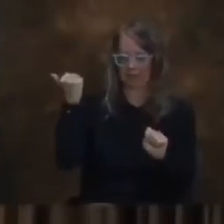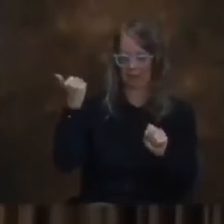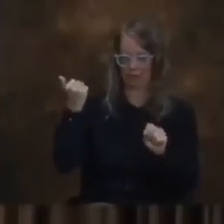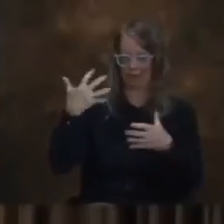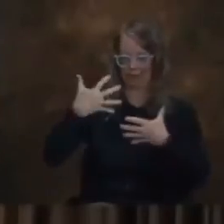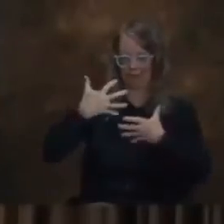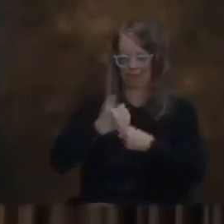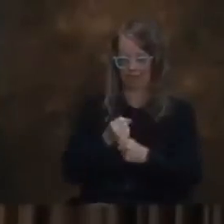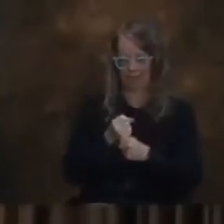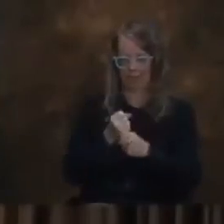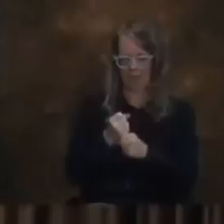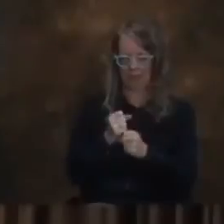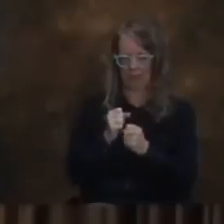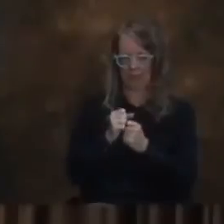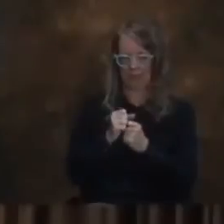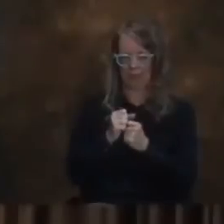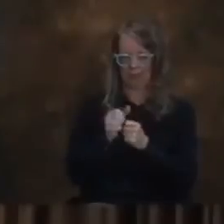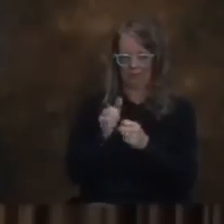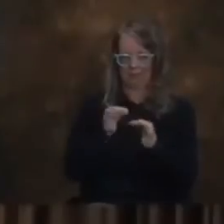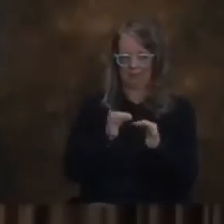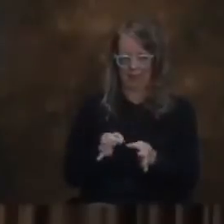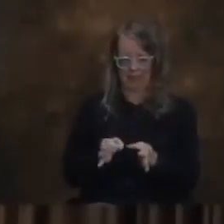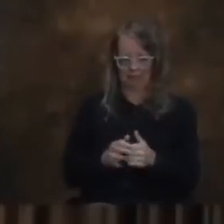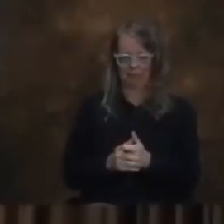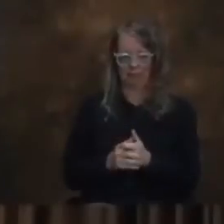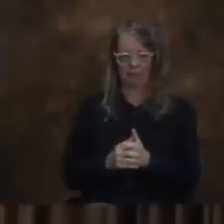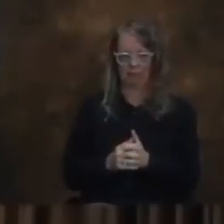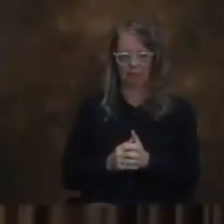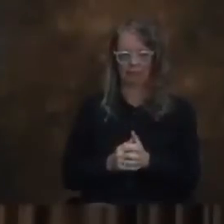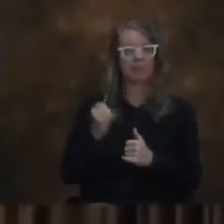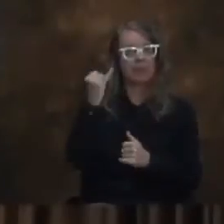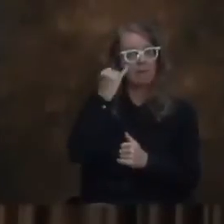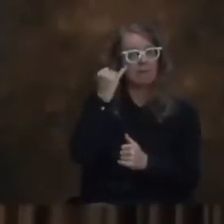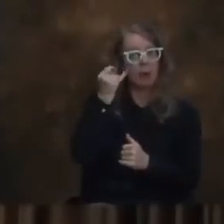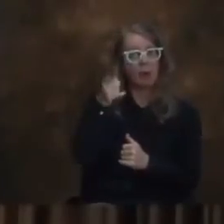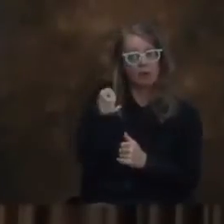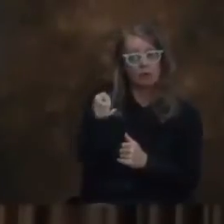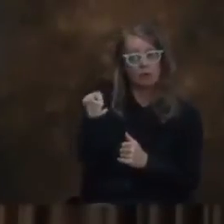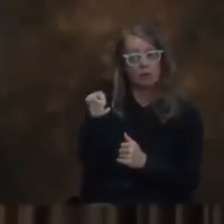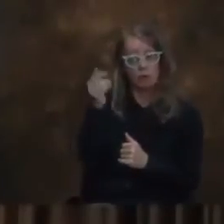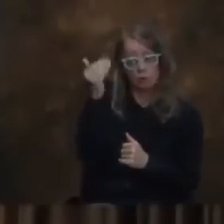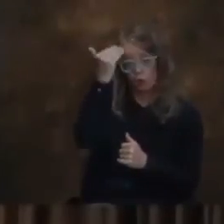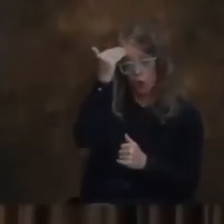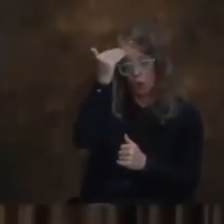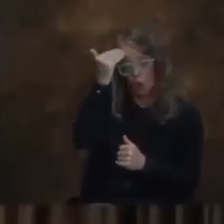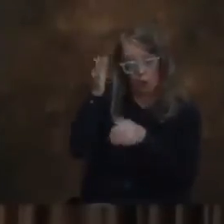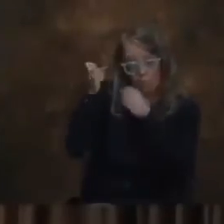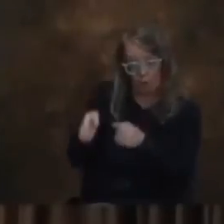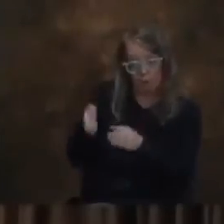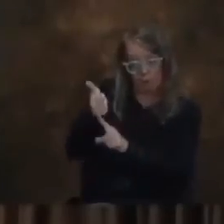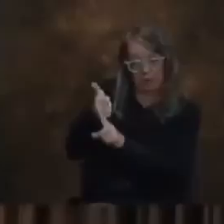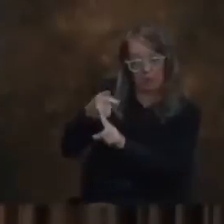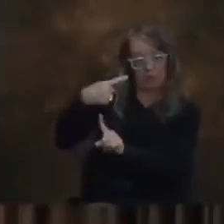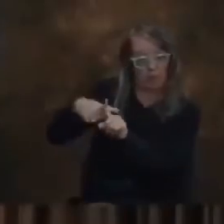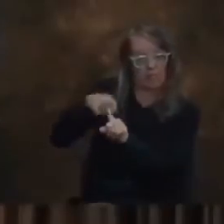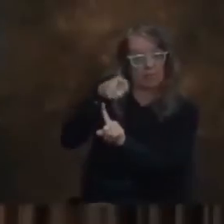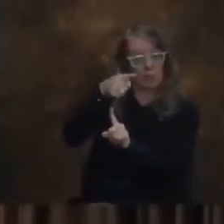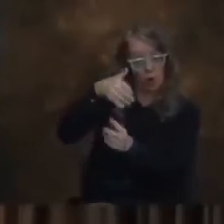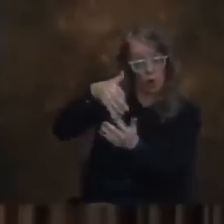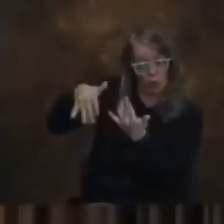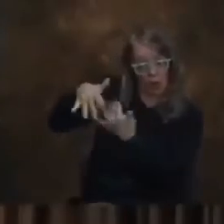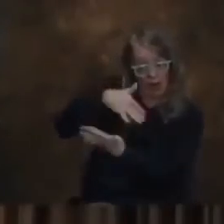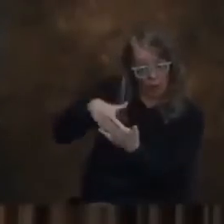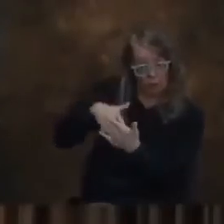voy a tratar de dar una orientación si está expuesto a una persona con caso positivo la cuarentena